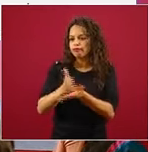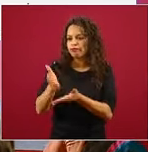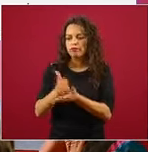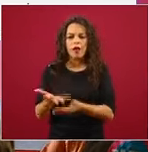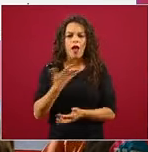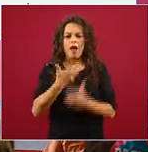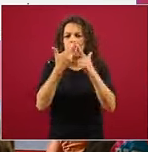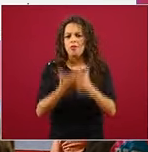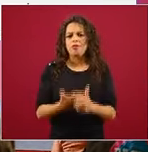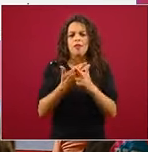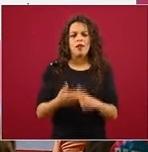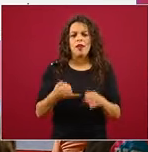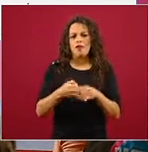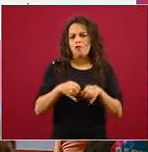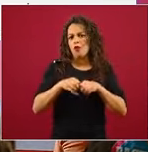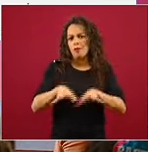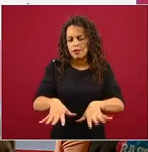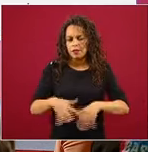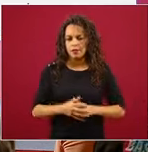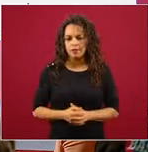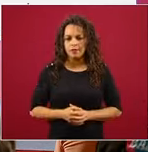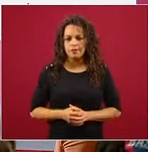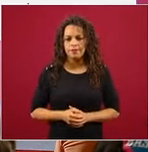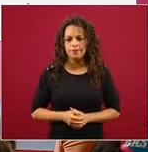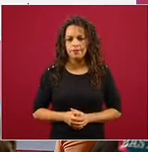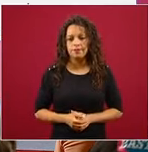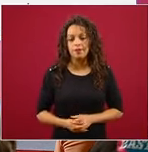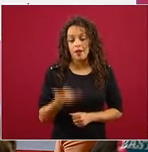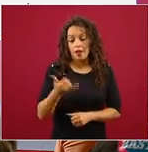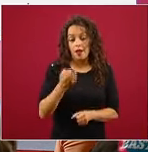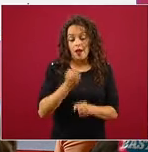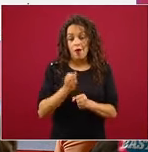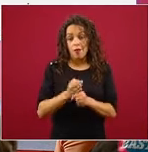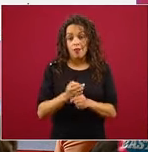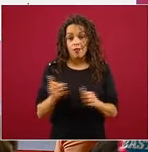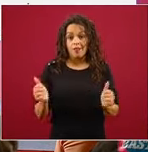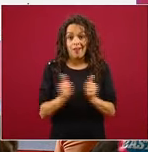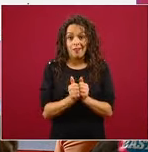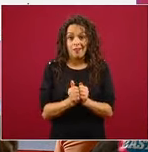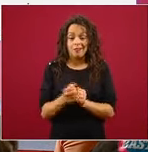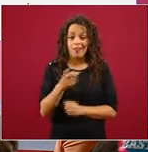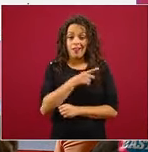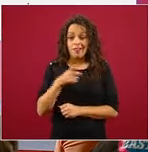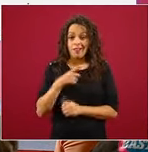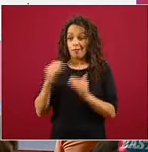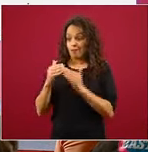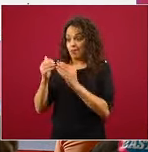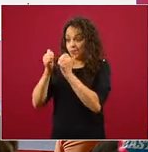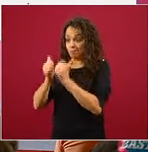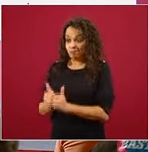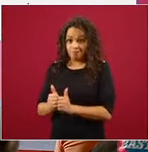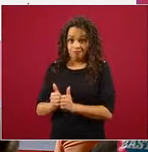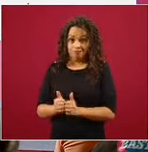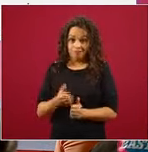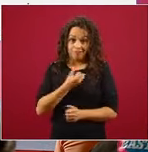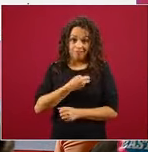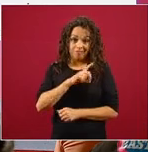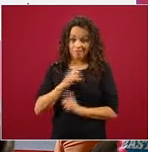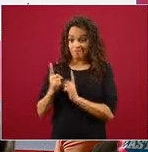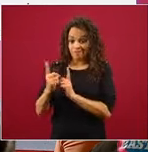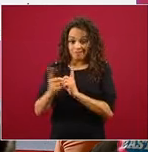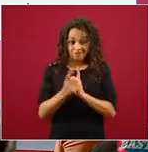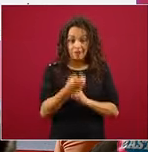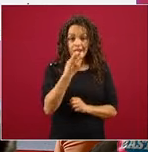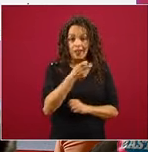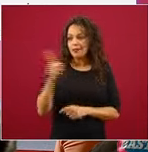y ahora con las medidas de confinamiento también están muy activos a través de las redes sociales. Este Este es un ejemplo de lo que